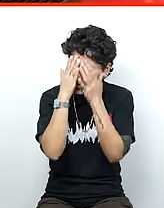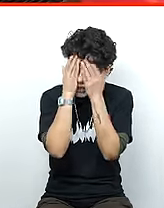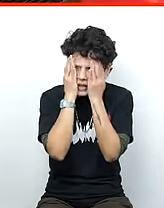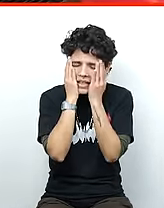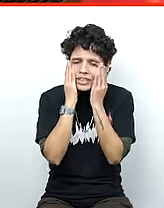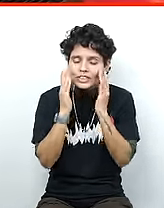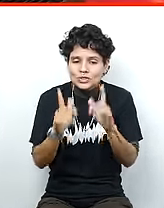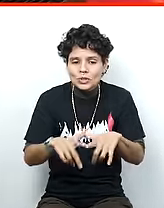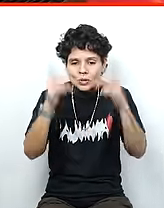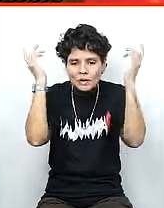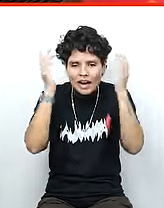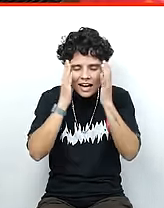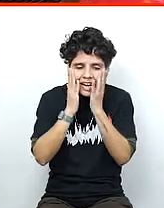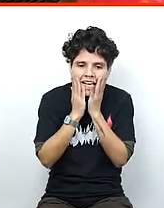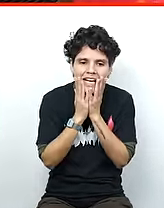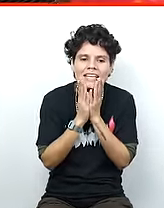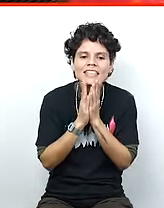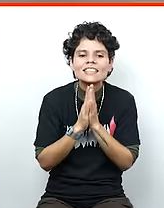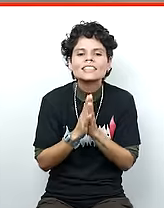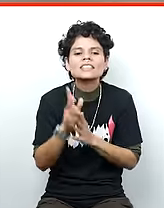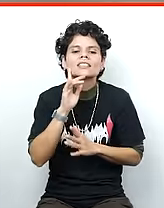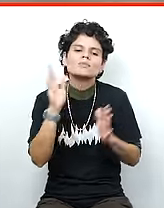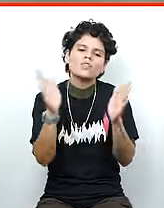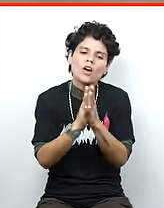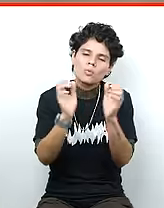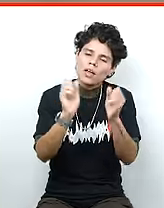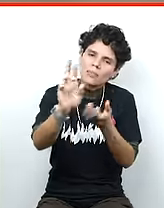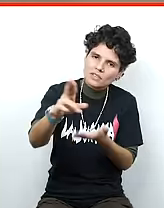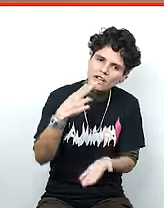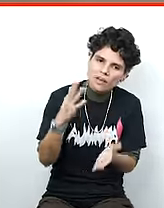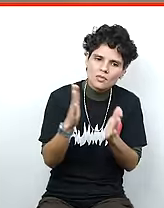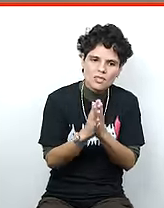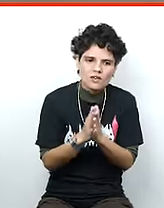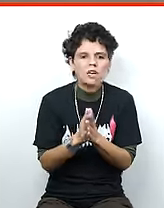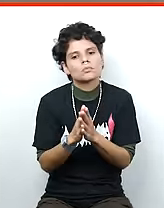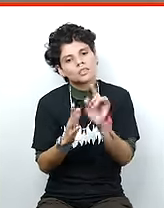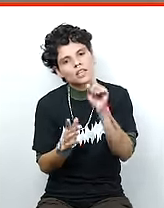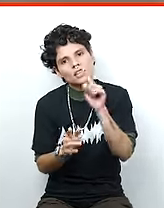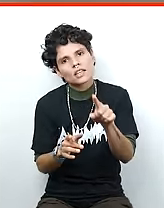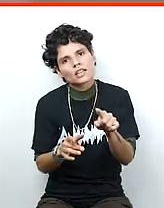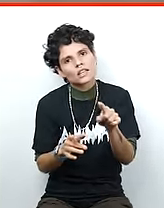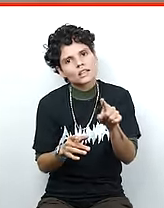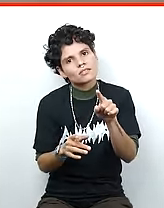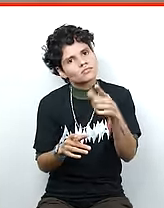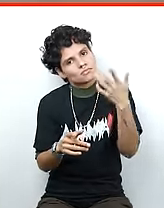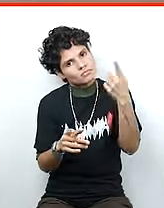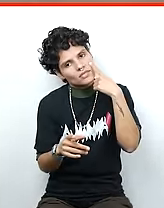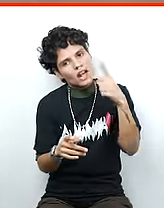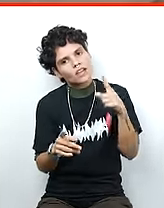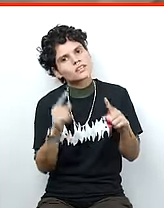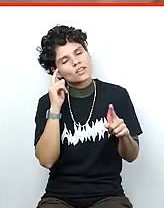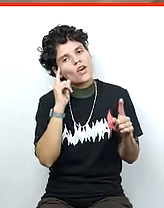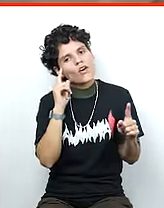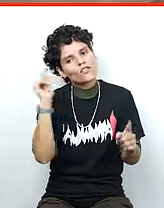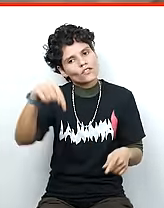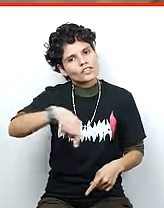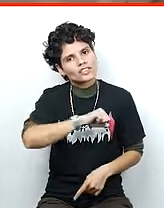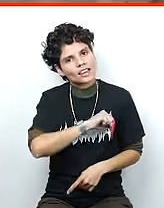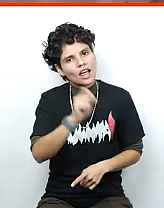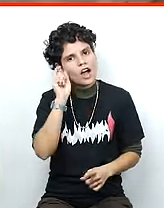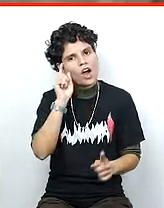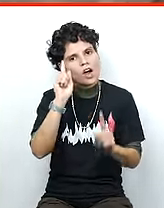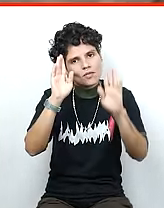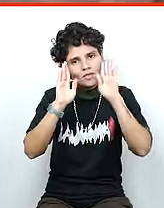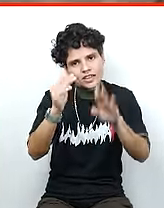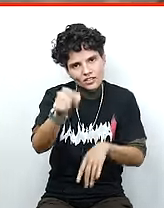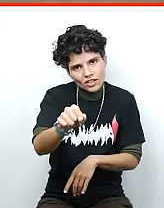Oye, sabemos que lo decía el socio, ¿no? ¿No? Que nos escriba, hermano, si estás viendo, o sea, si te fue a buscar, está viendo el programa. Sí, está viéndolo en directo y todo,